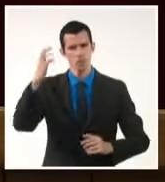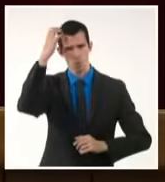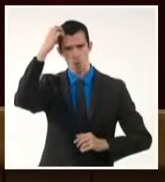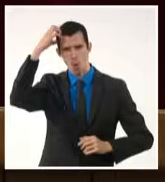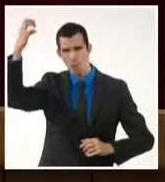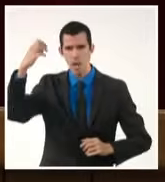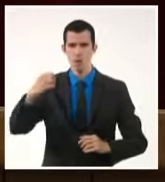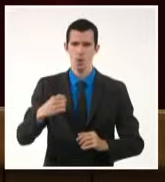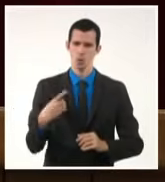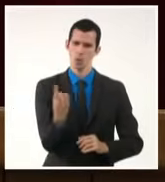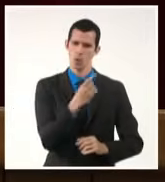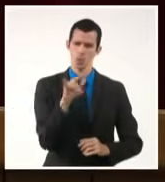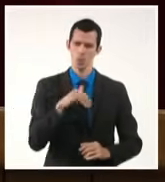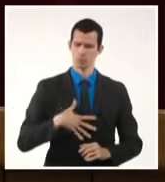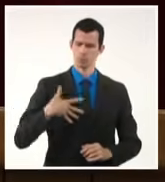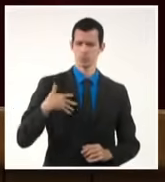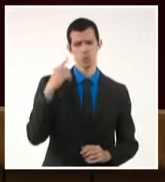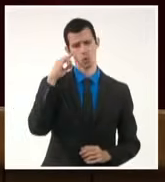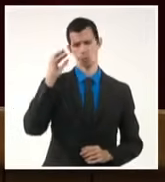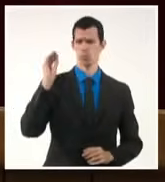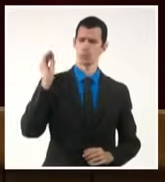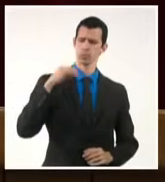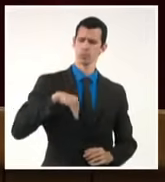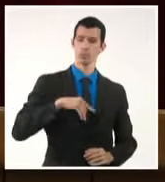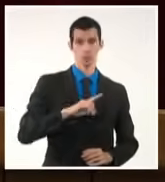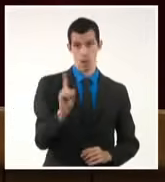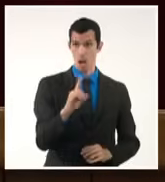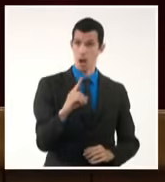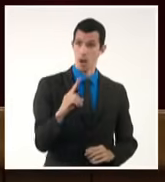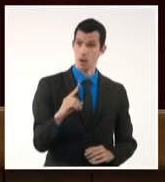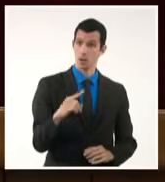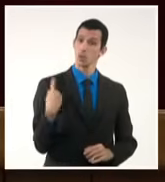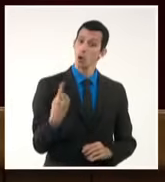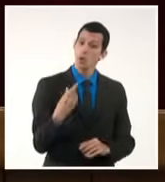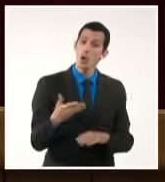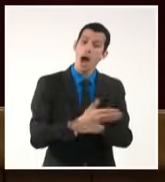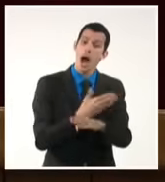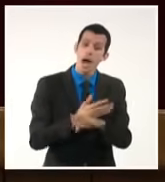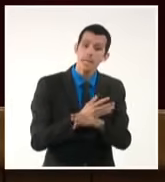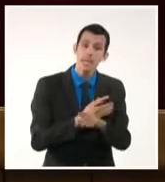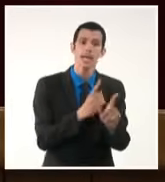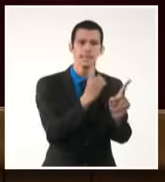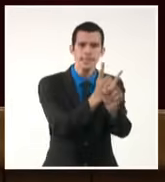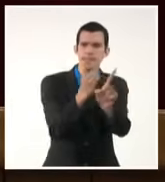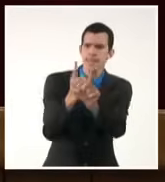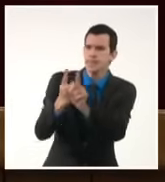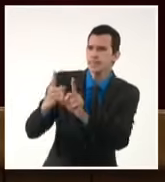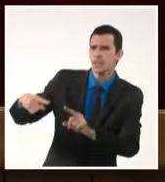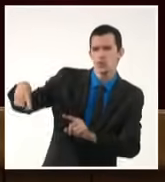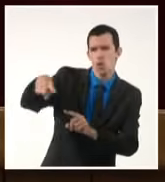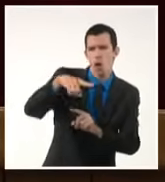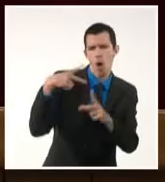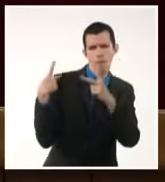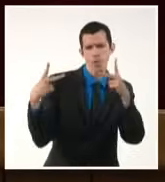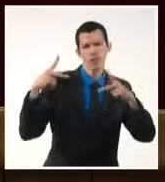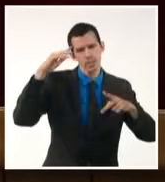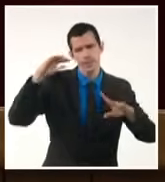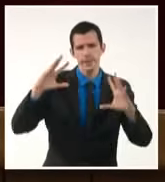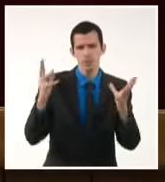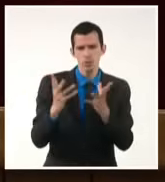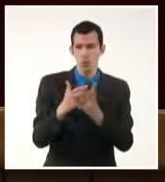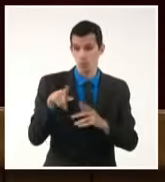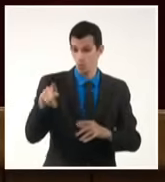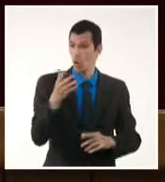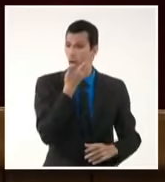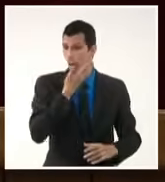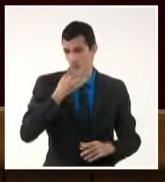académicos, expertos, profesores universitarios, y también se ha tomado en cuenta la opinión popular respecto a todo